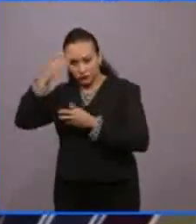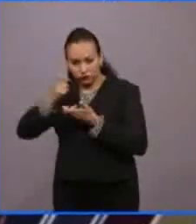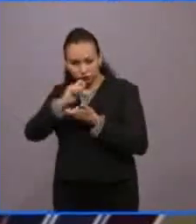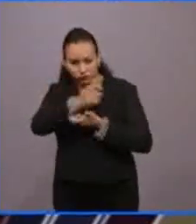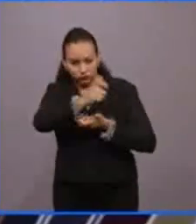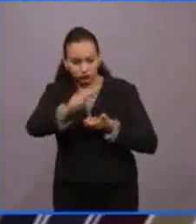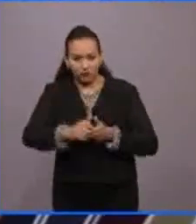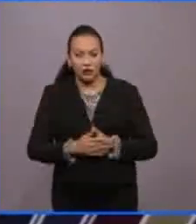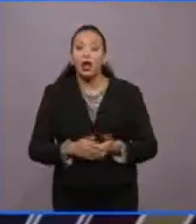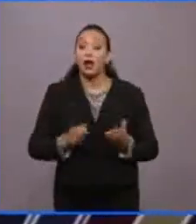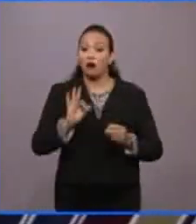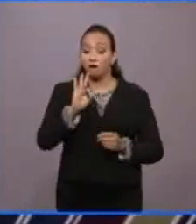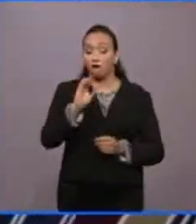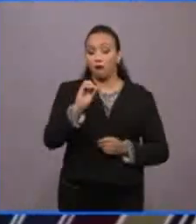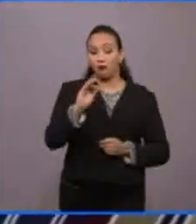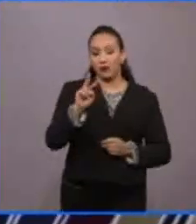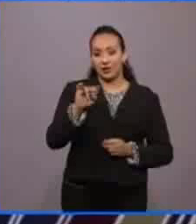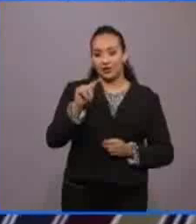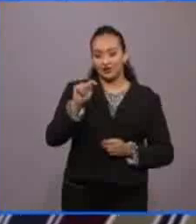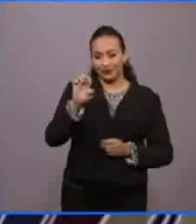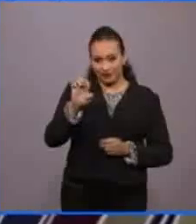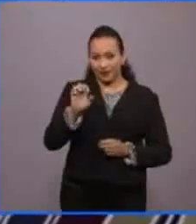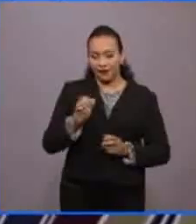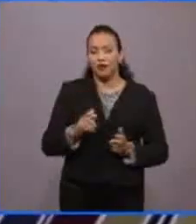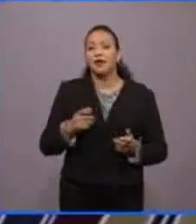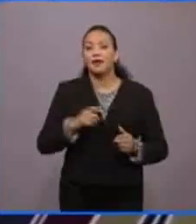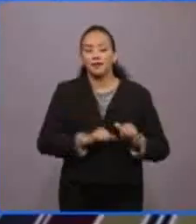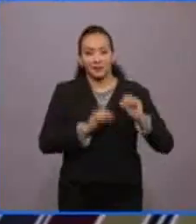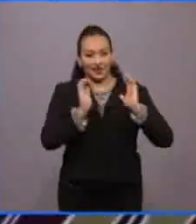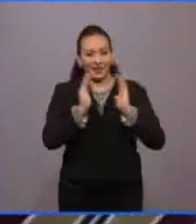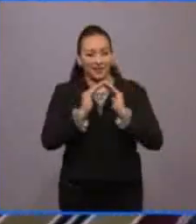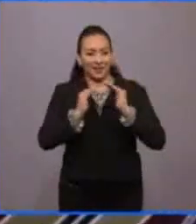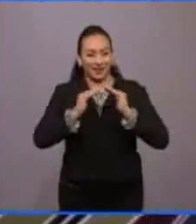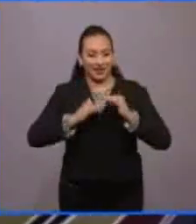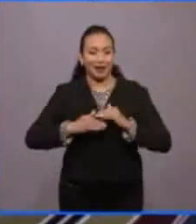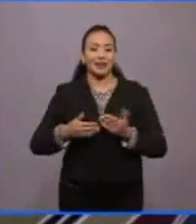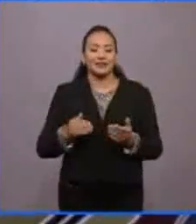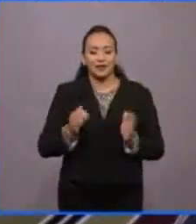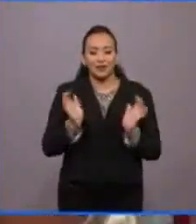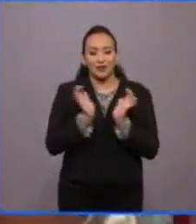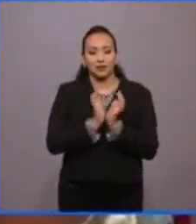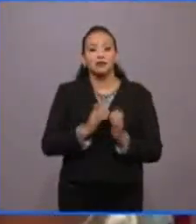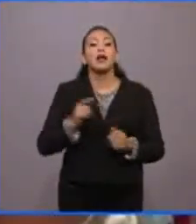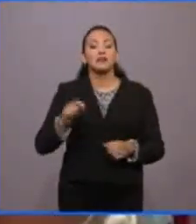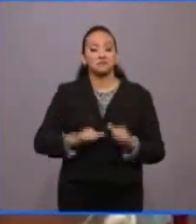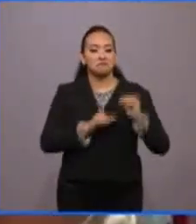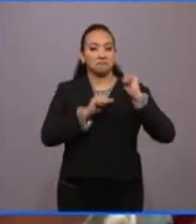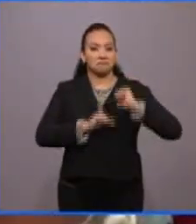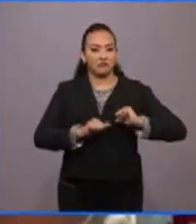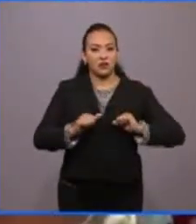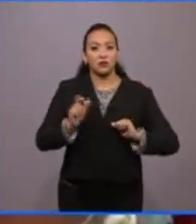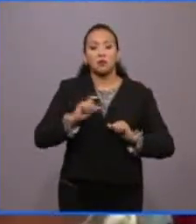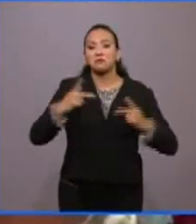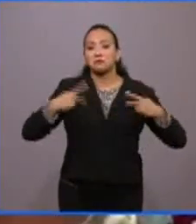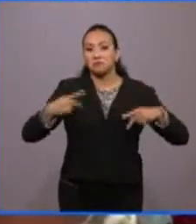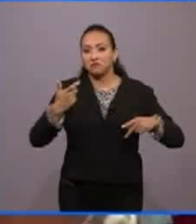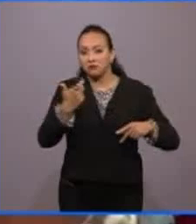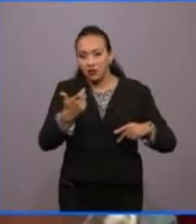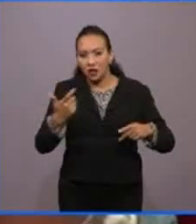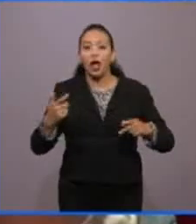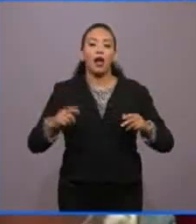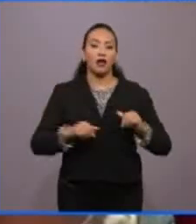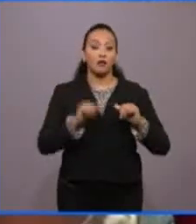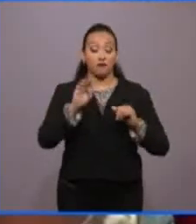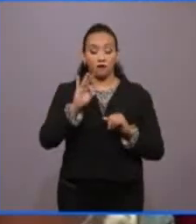al FOBISSSTE les corresponde inicialmente el cuidado y custodia de esos fondos económicos que, llegado el momento, de acuerdo con